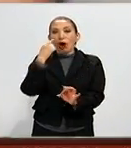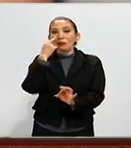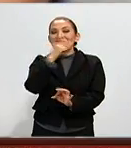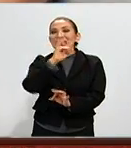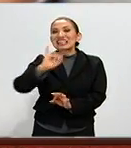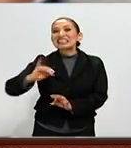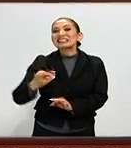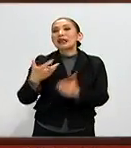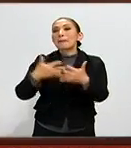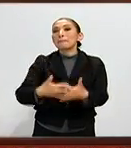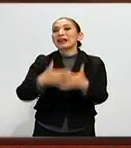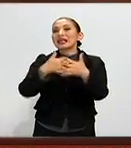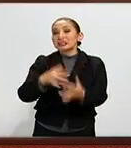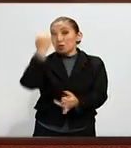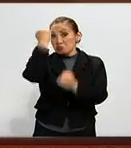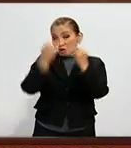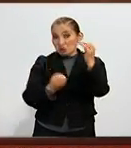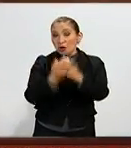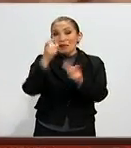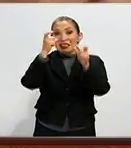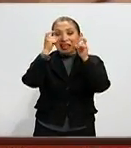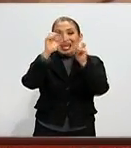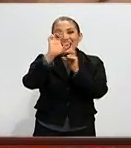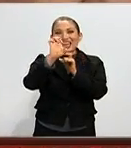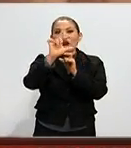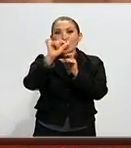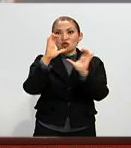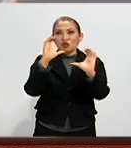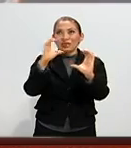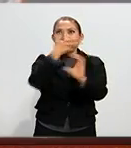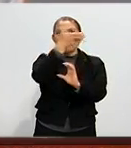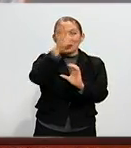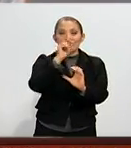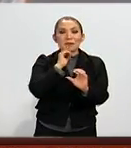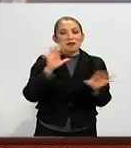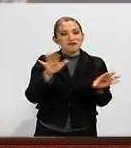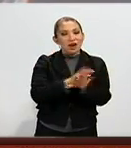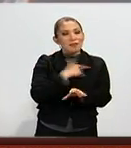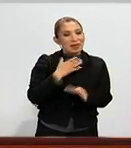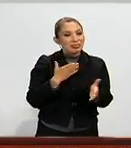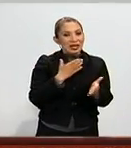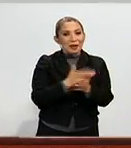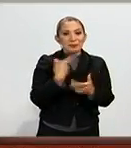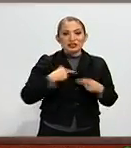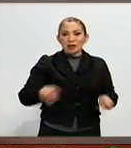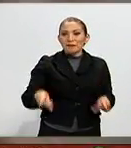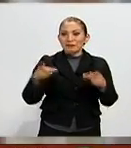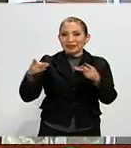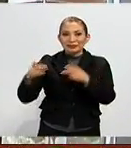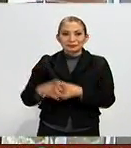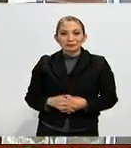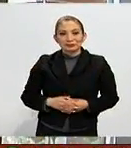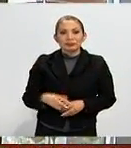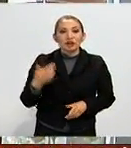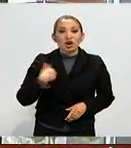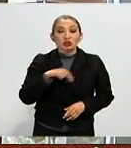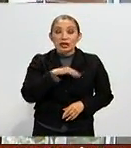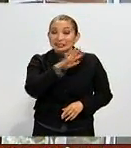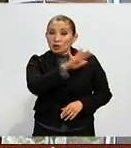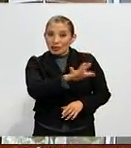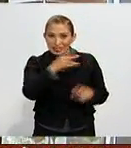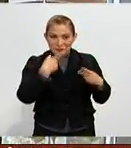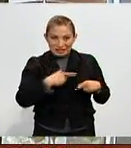Ich, empresa que además de innovar con unos lentes ecológicos, también está cambiando la forma de llegar a sus clientes. Vamos